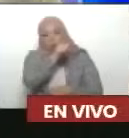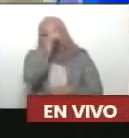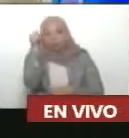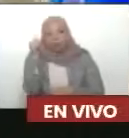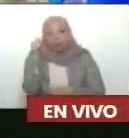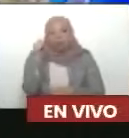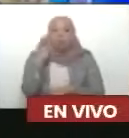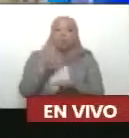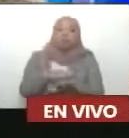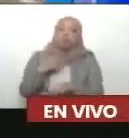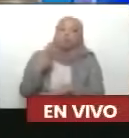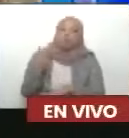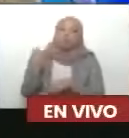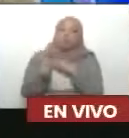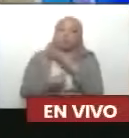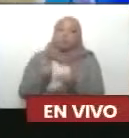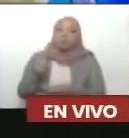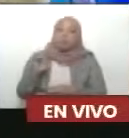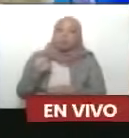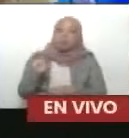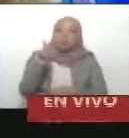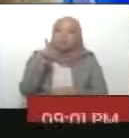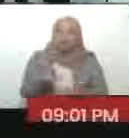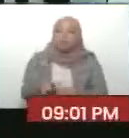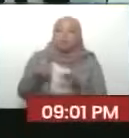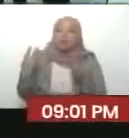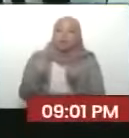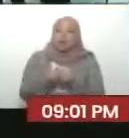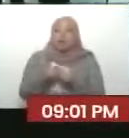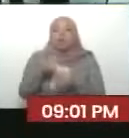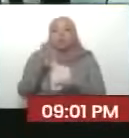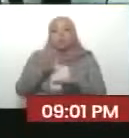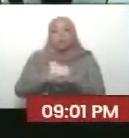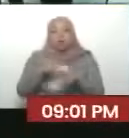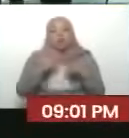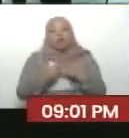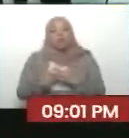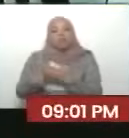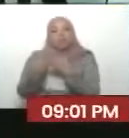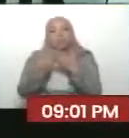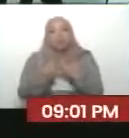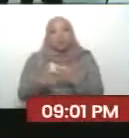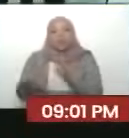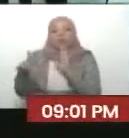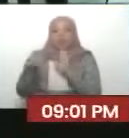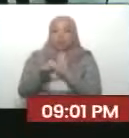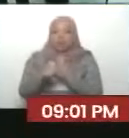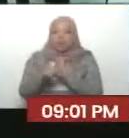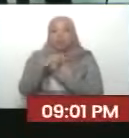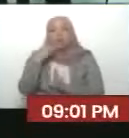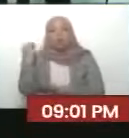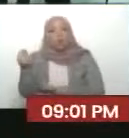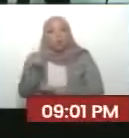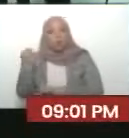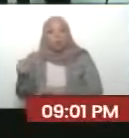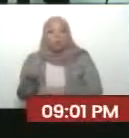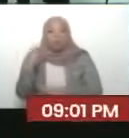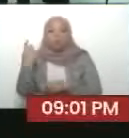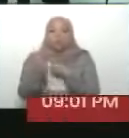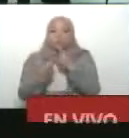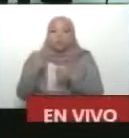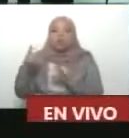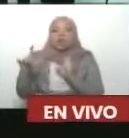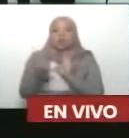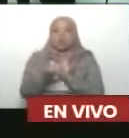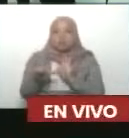ajá, porque la patria también ha convocado a los estudiantes liceístas, chamos y chamas que nos formamos desde los